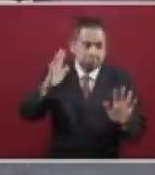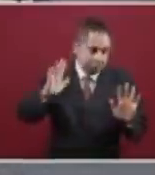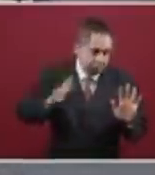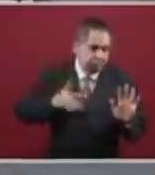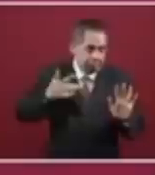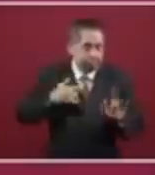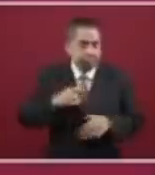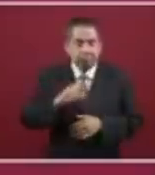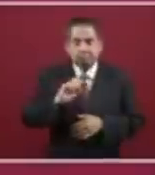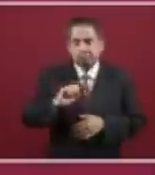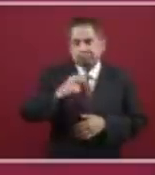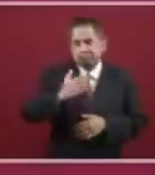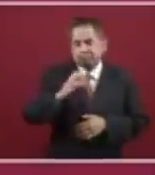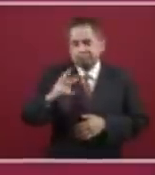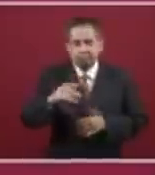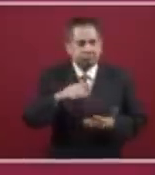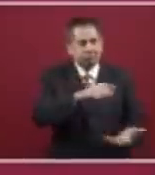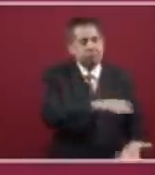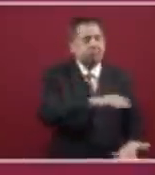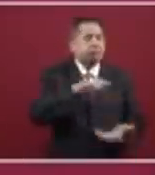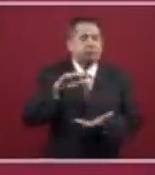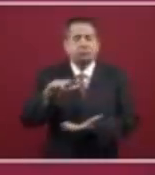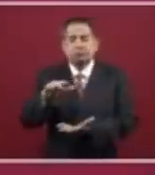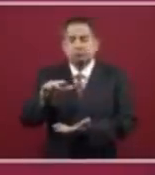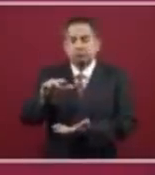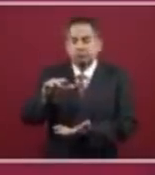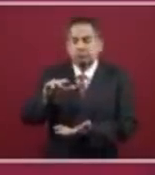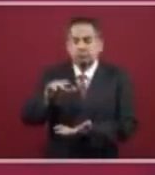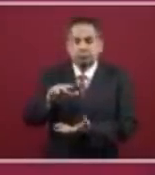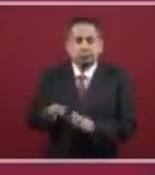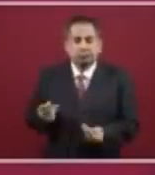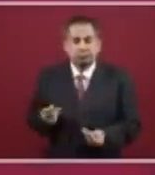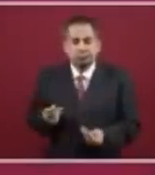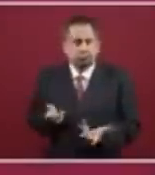Hacienda, pero de ahí ya se pierde.